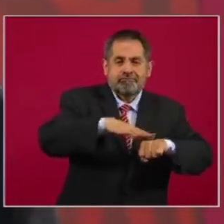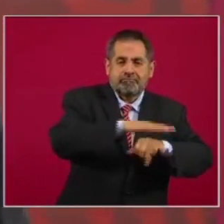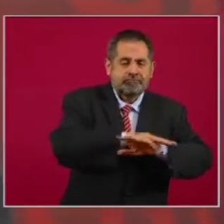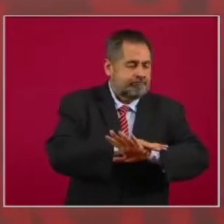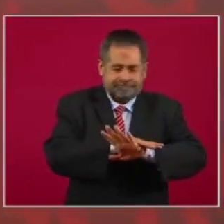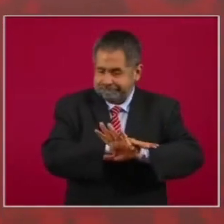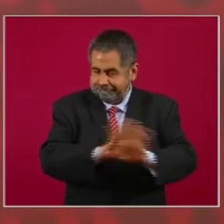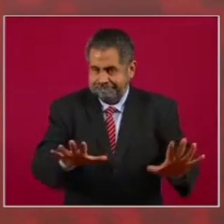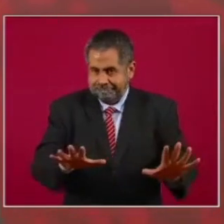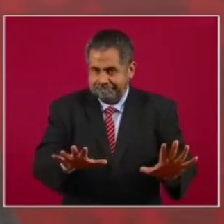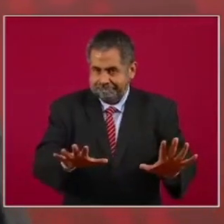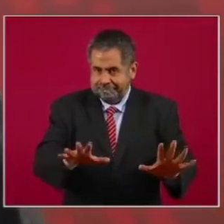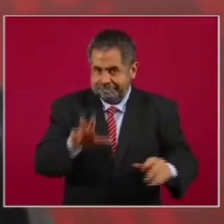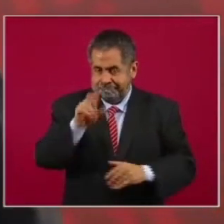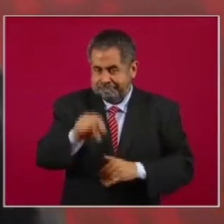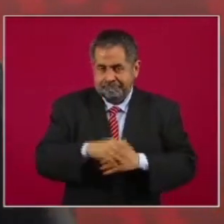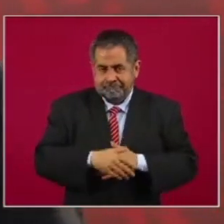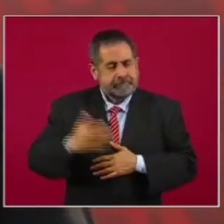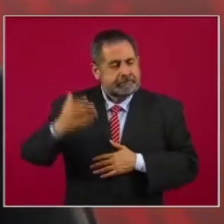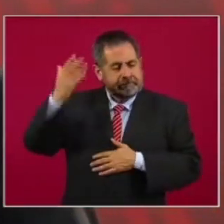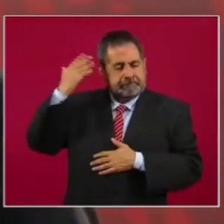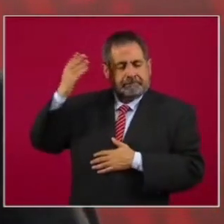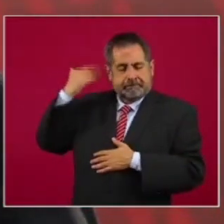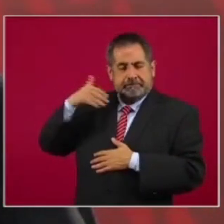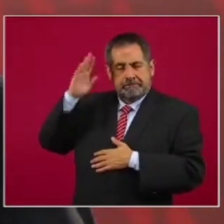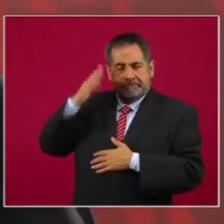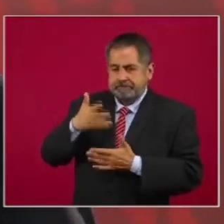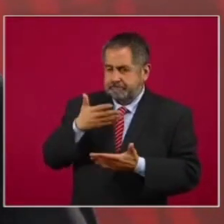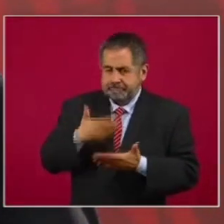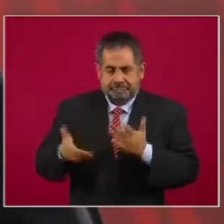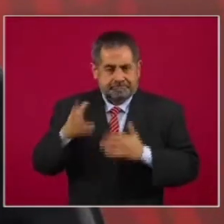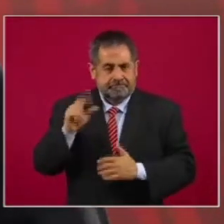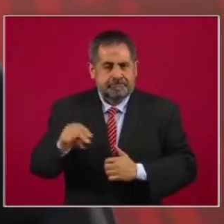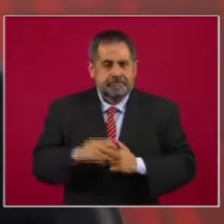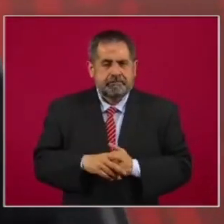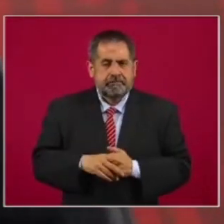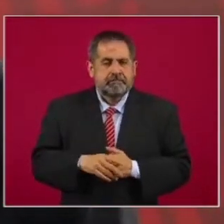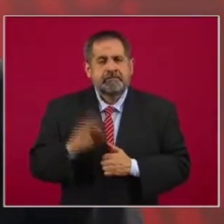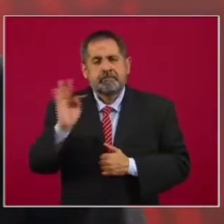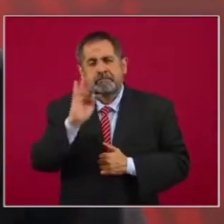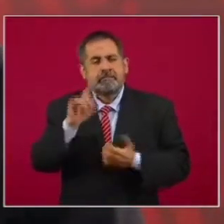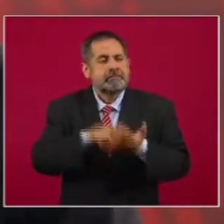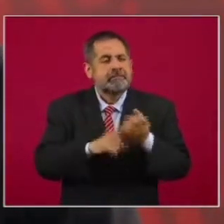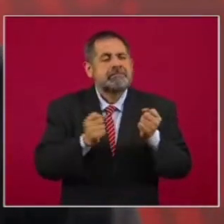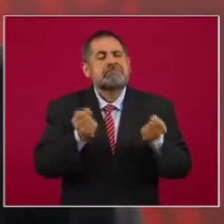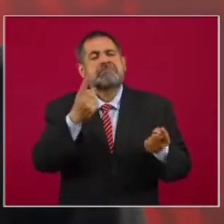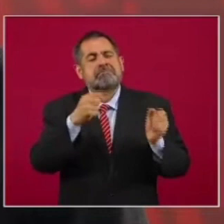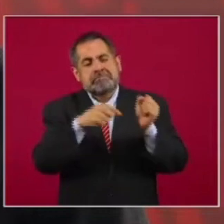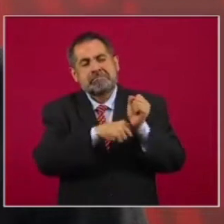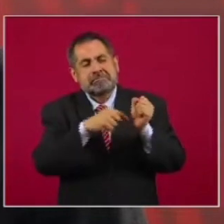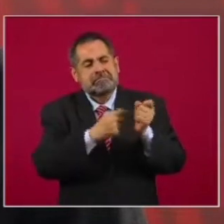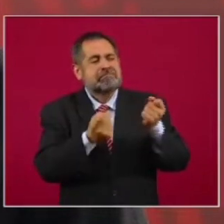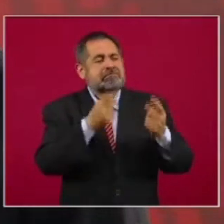No, eso era antes. Puede ser que quede alguien ahí